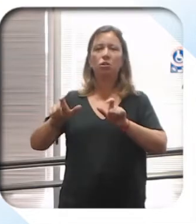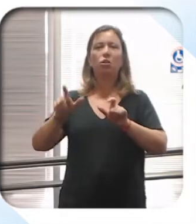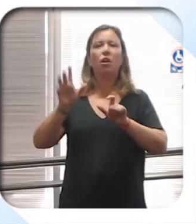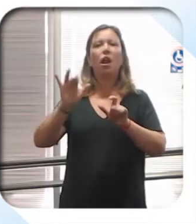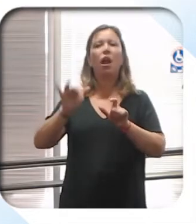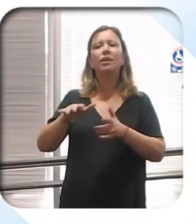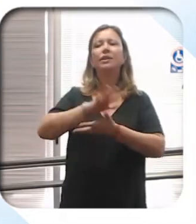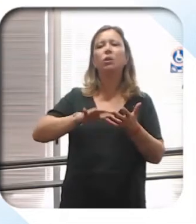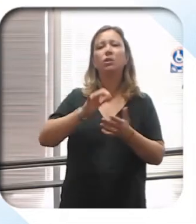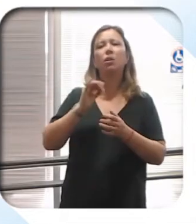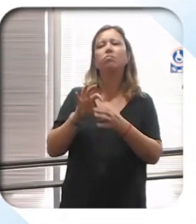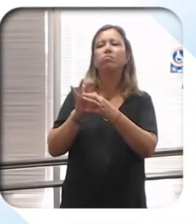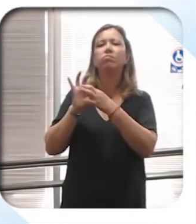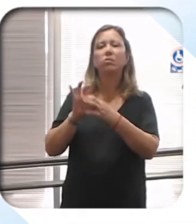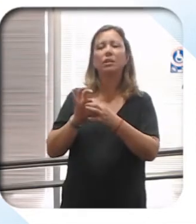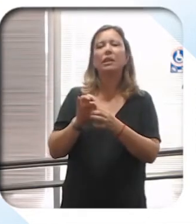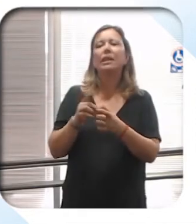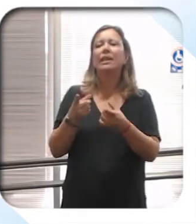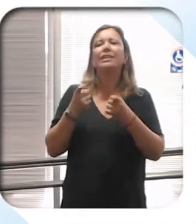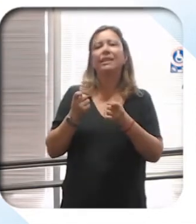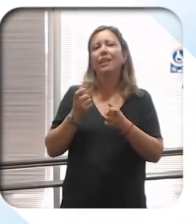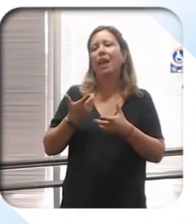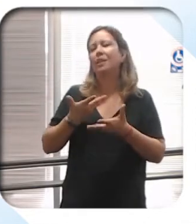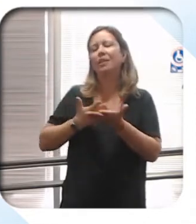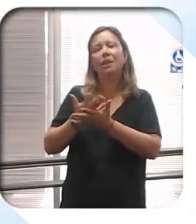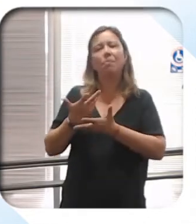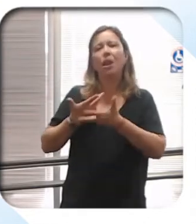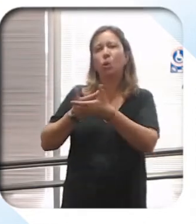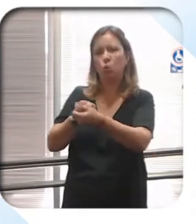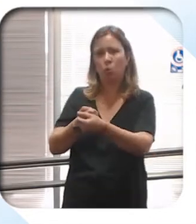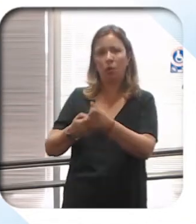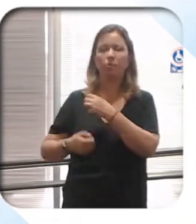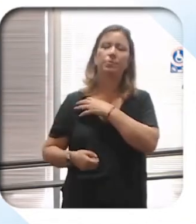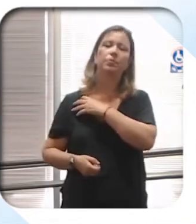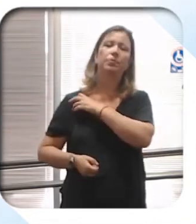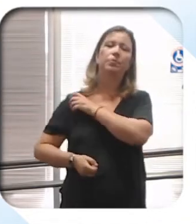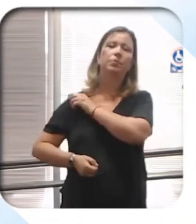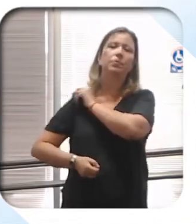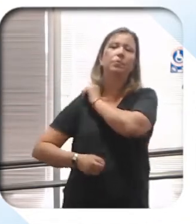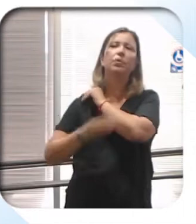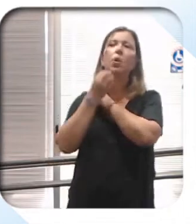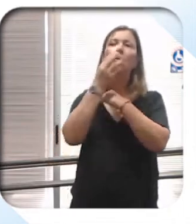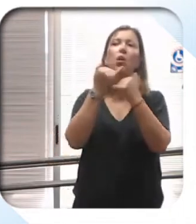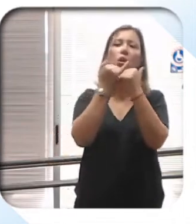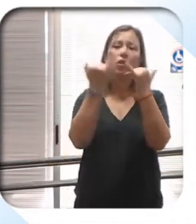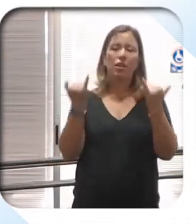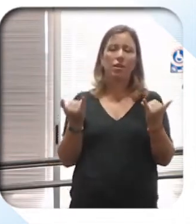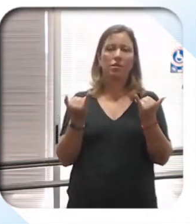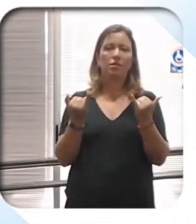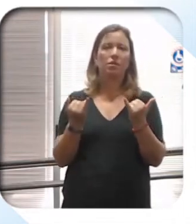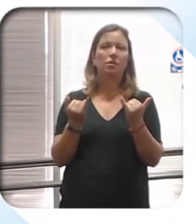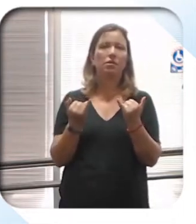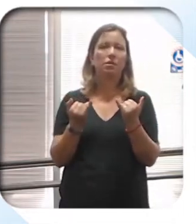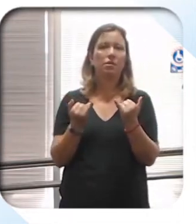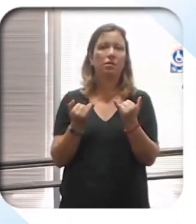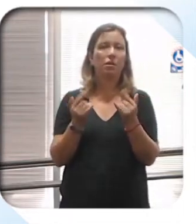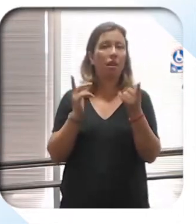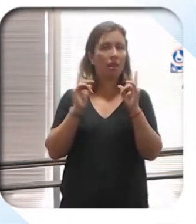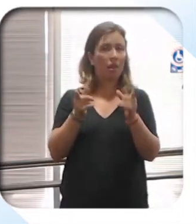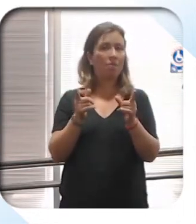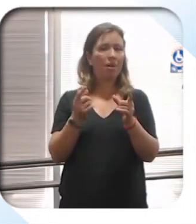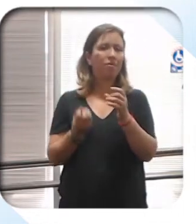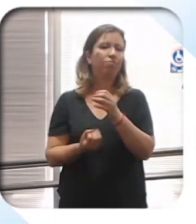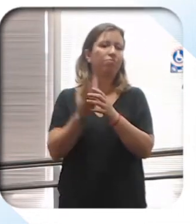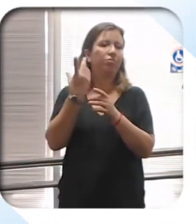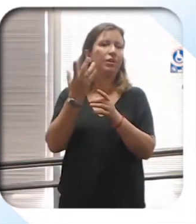personas en situación de dependencia severa. Sí. Buenos días. Y también creadora